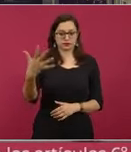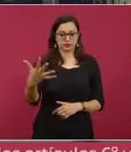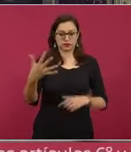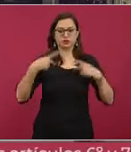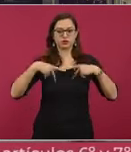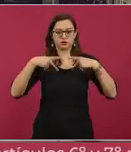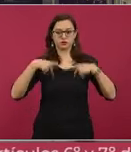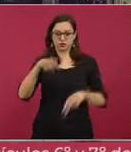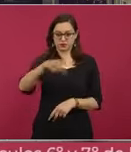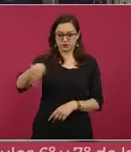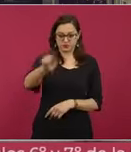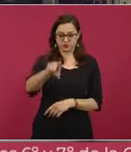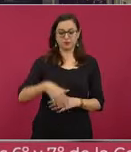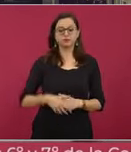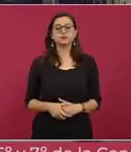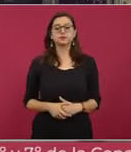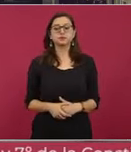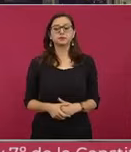aquí.